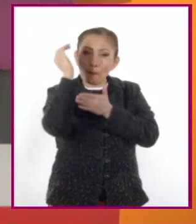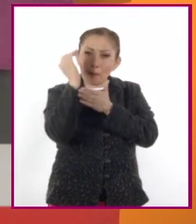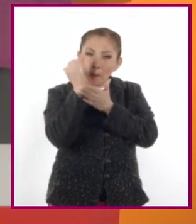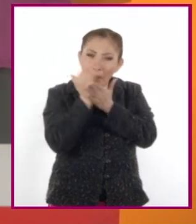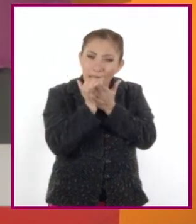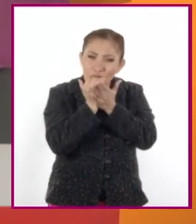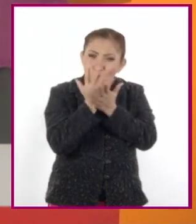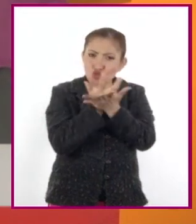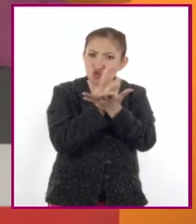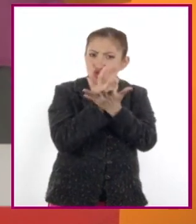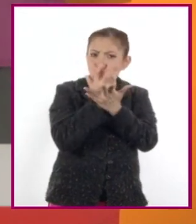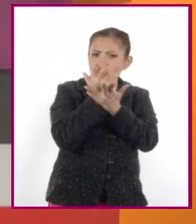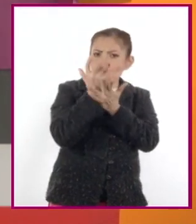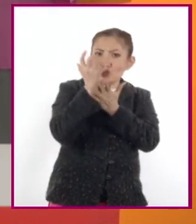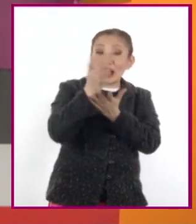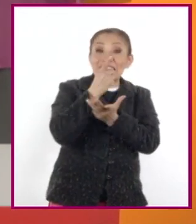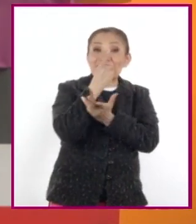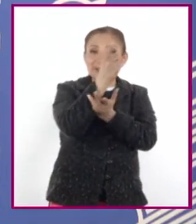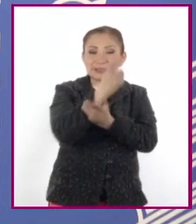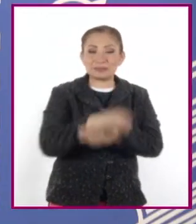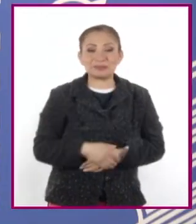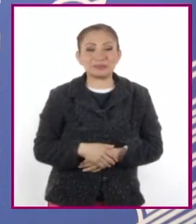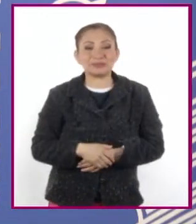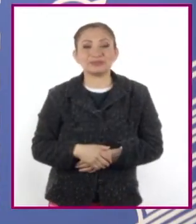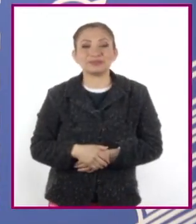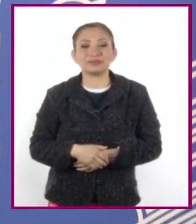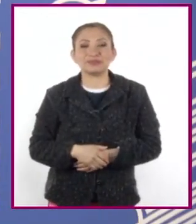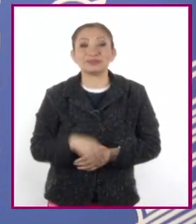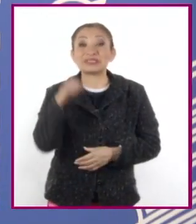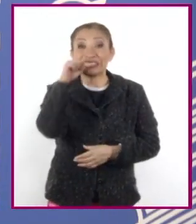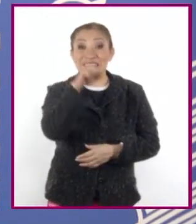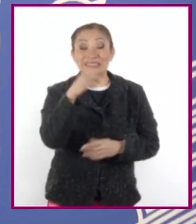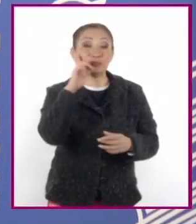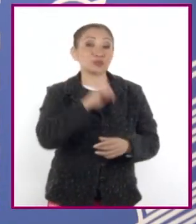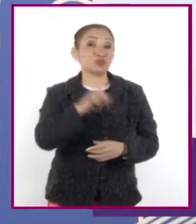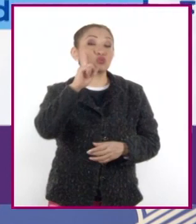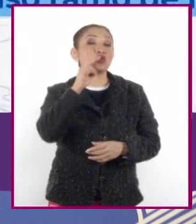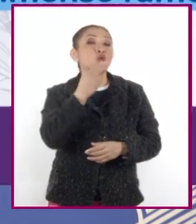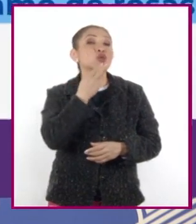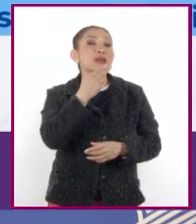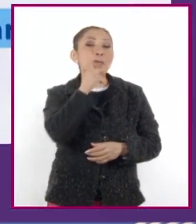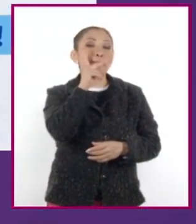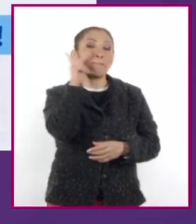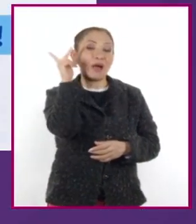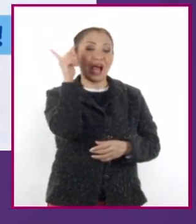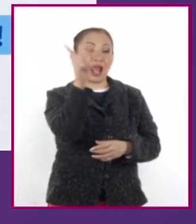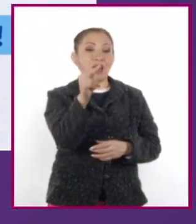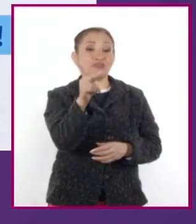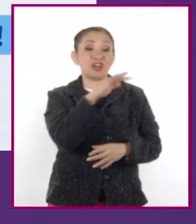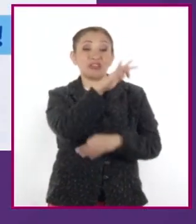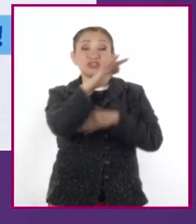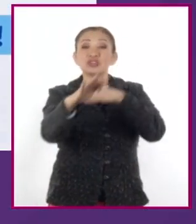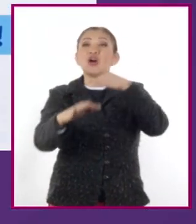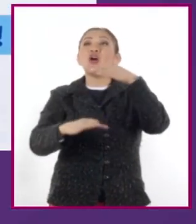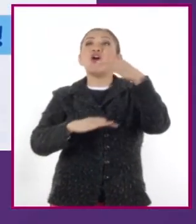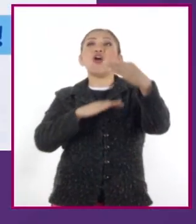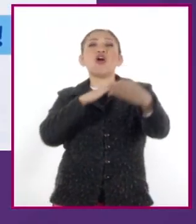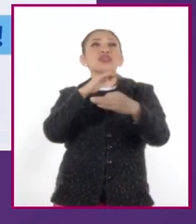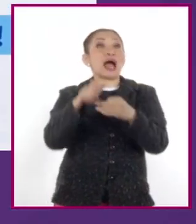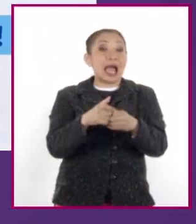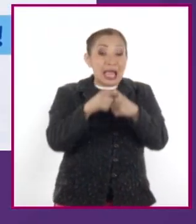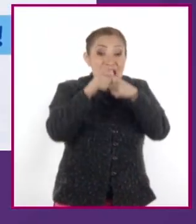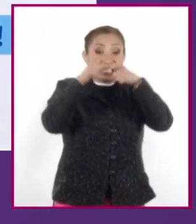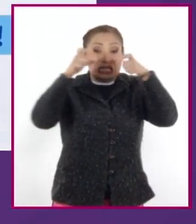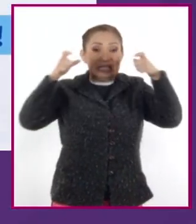forma exagerada lo que se dice. Aquí la autora utiliza las palabras toda e